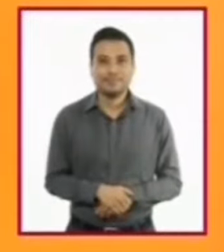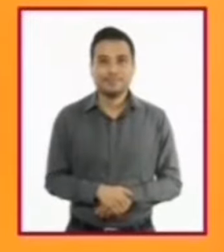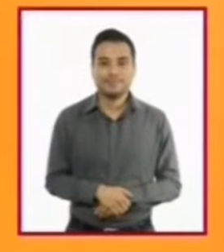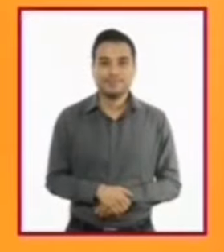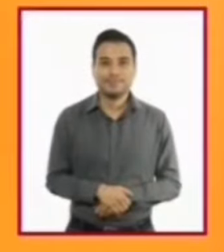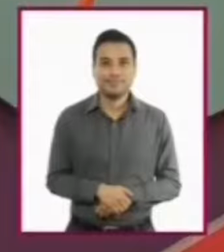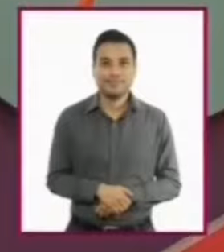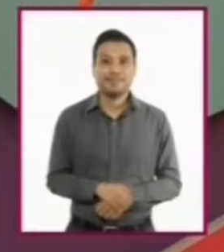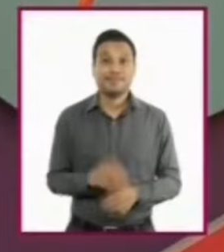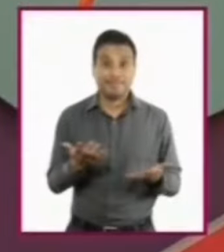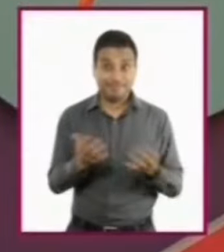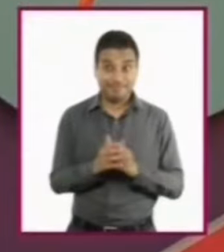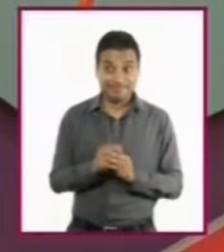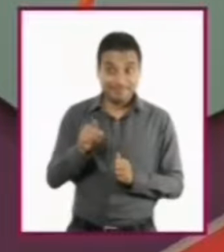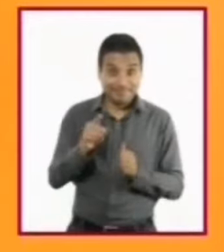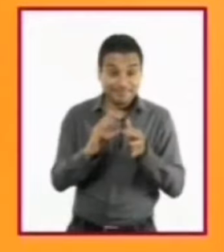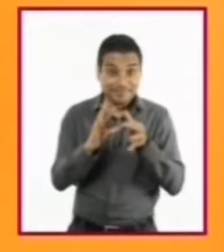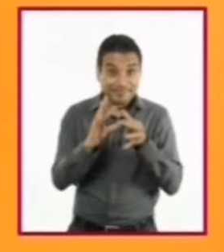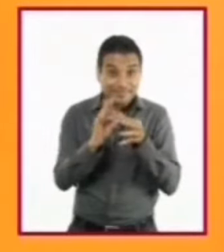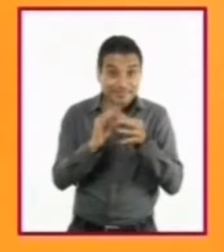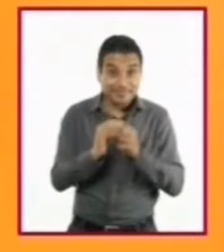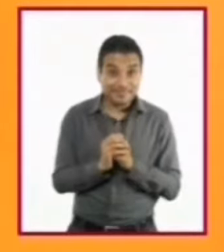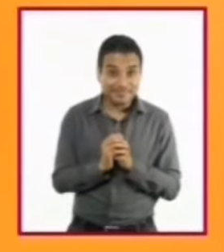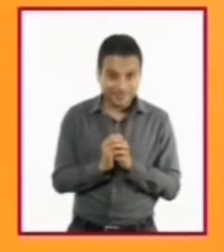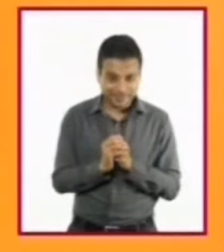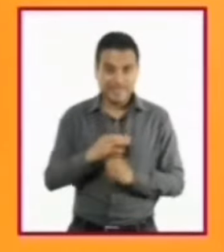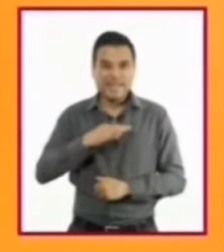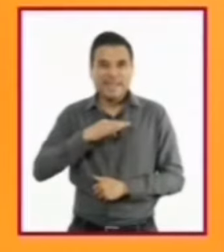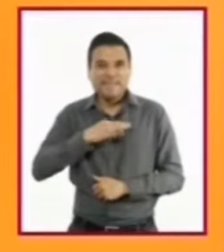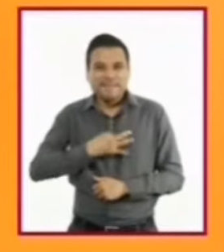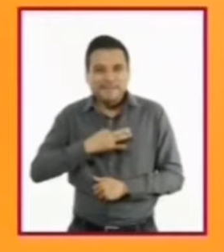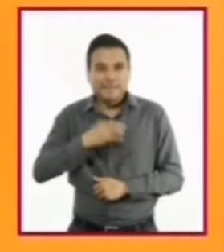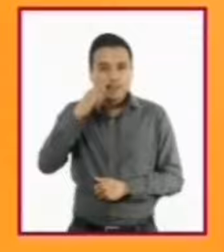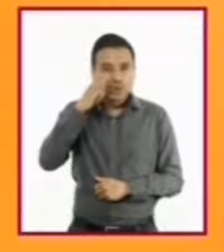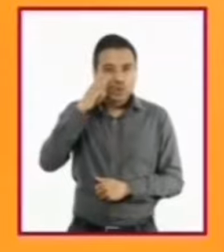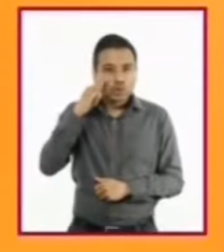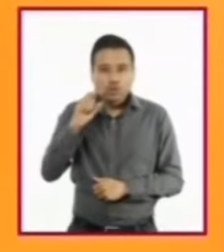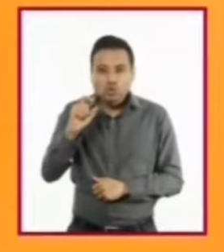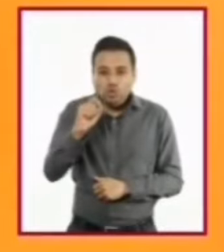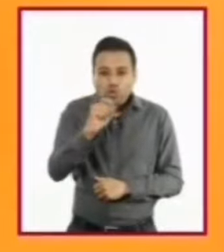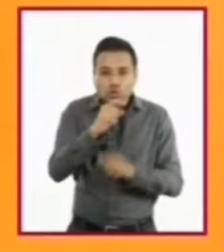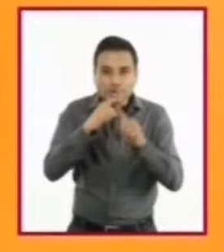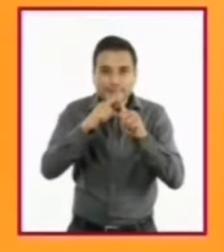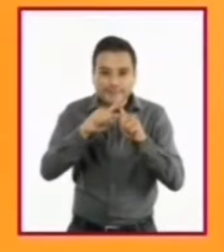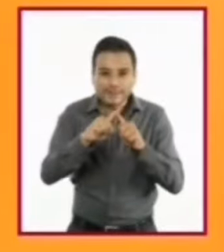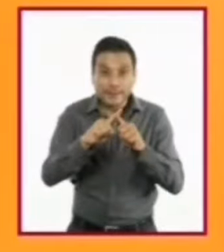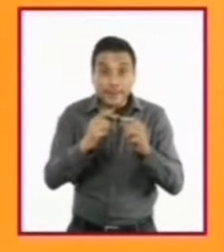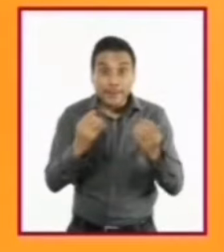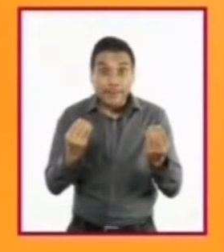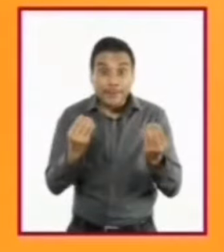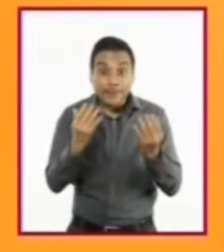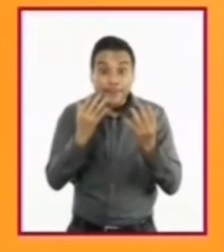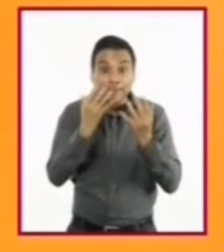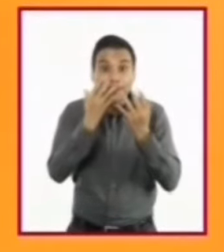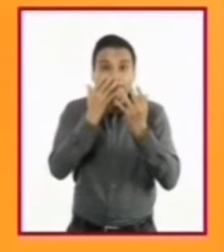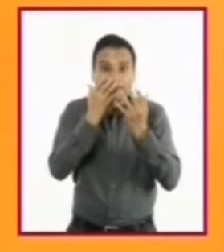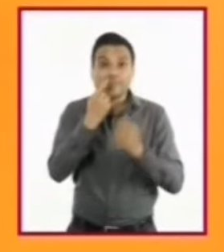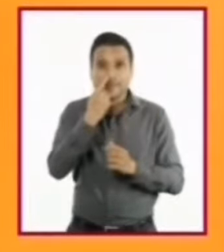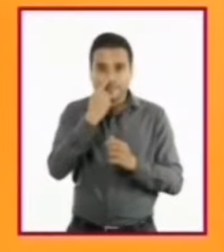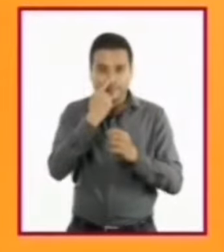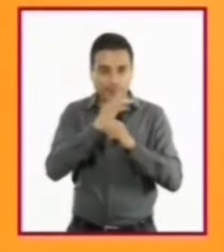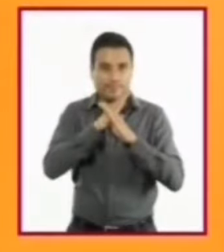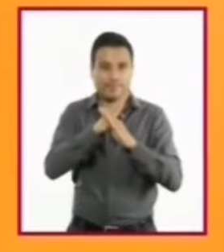Entonces, podemos destacar que filtrar para atrapar bacterias y otras partículas, además de calentar el aire para que llegue a